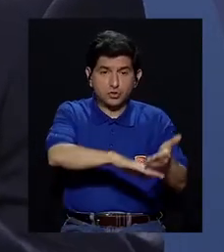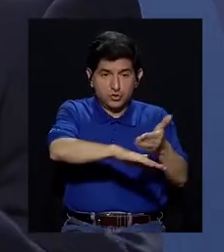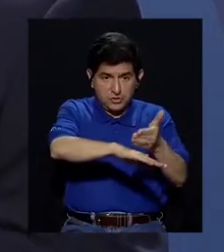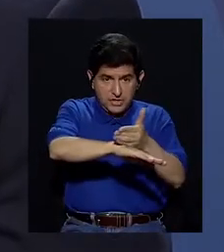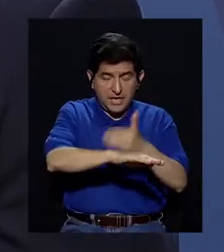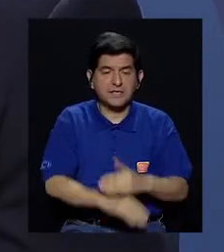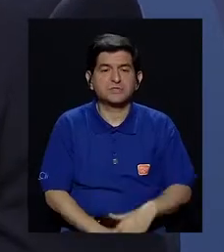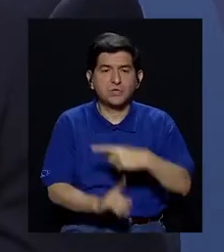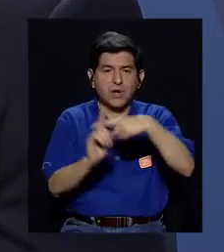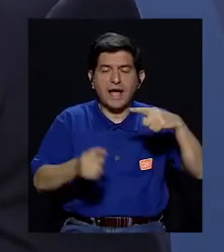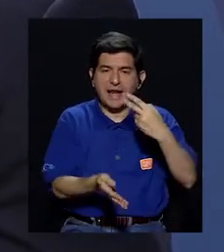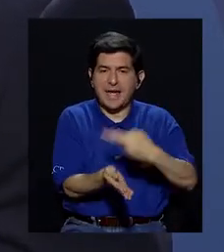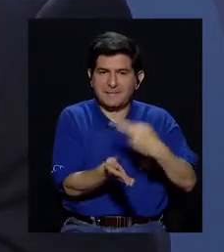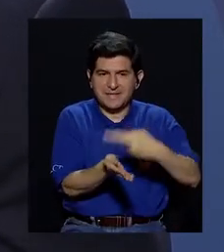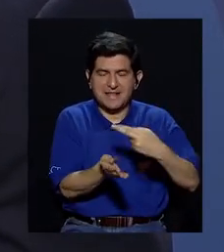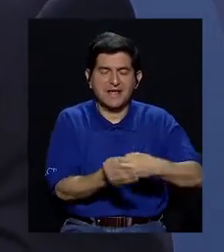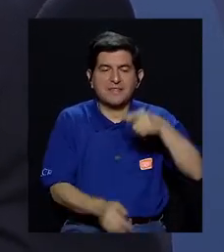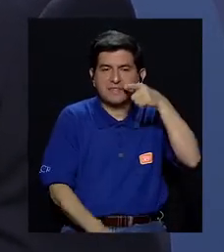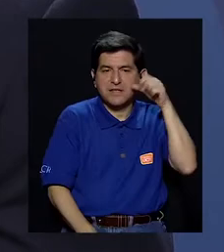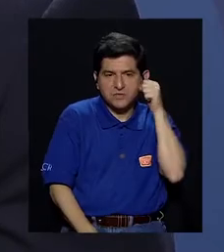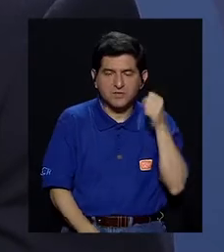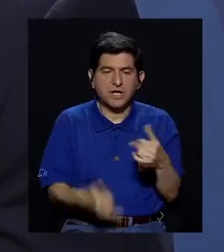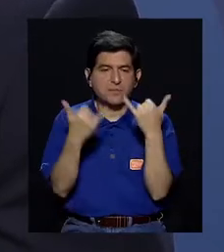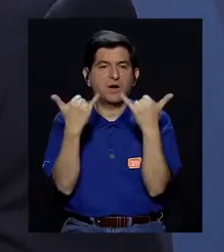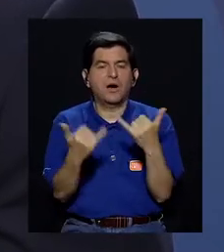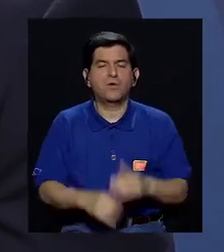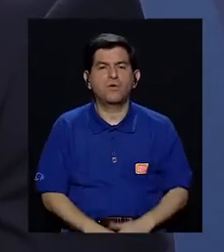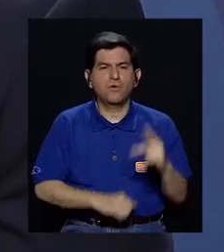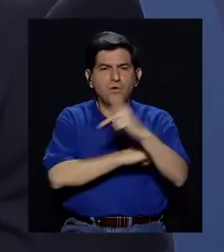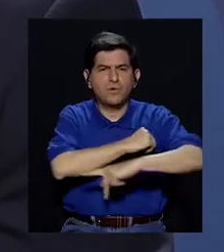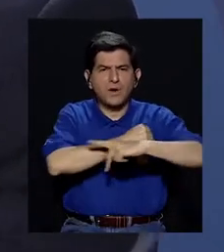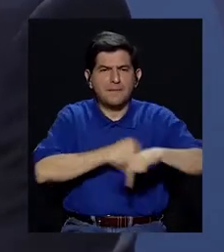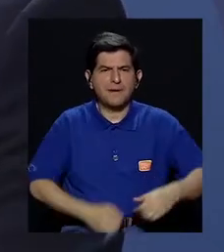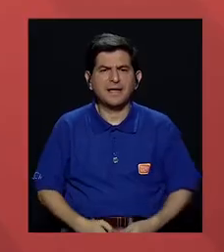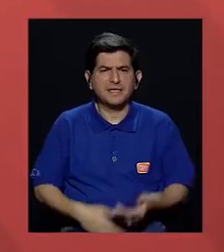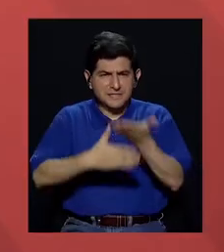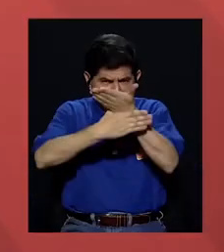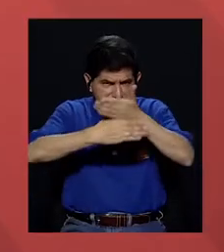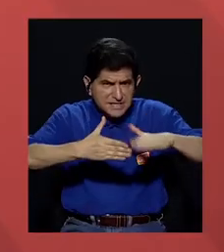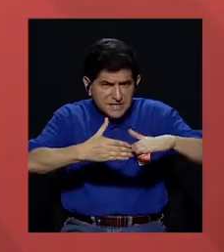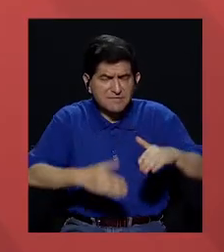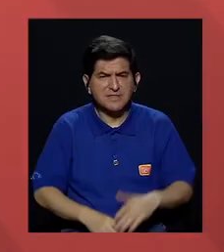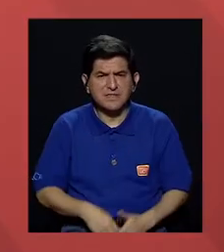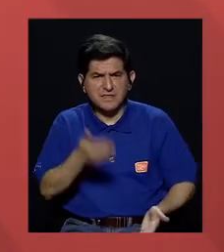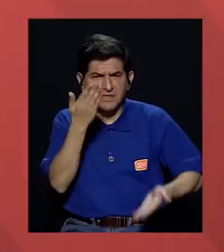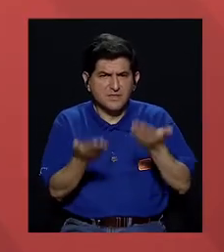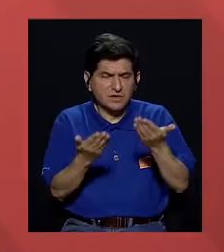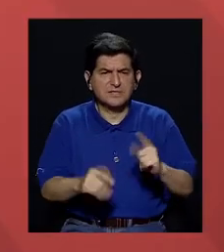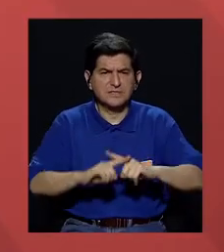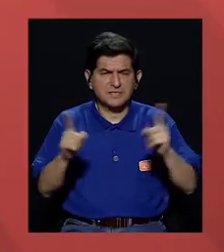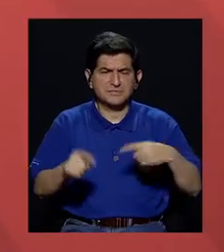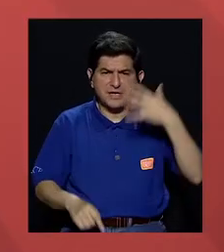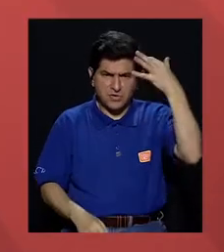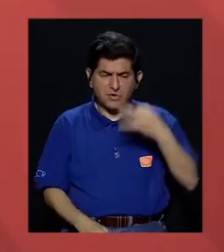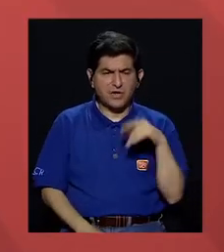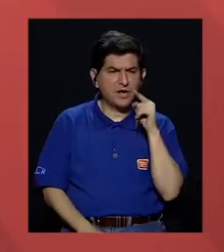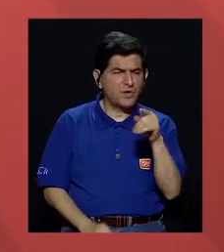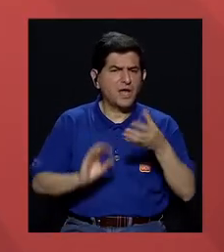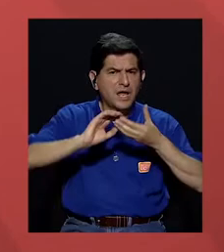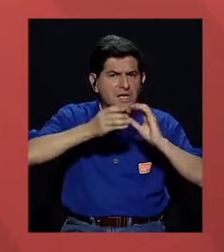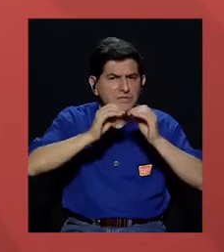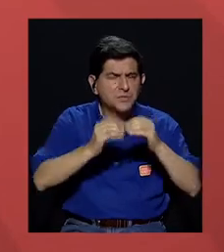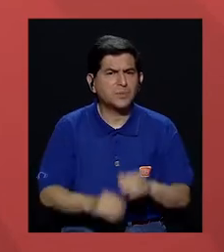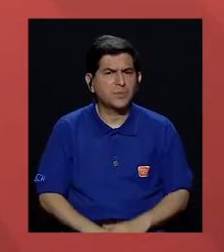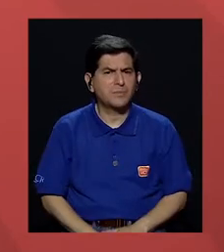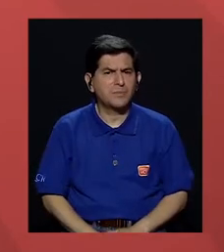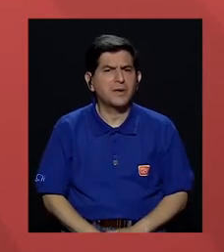crece a la mitad del ritmo que crece luis guillermo solís el país estaba priorizado y teníamos otra historia de frente pero creo que ese aporte ese